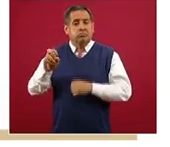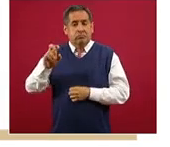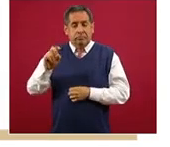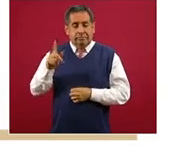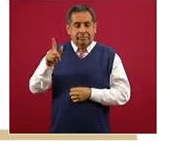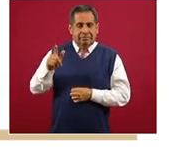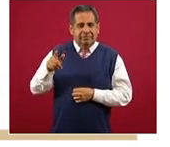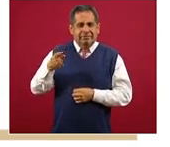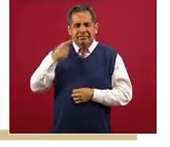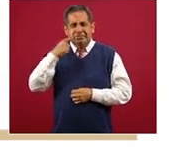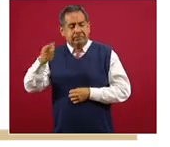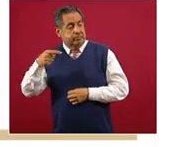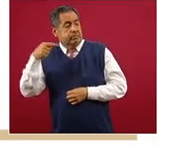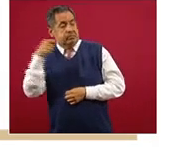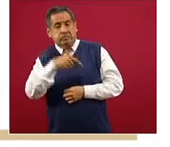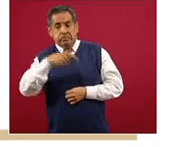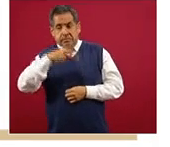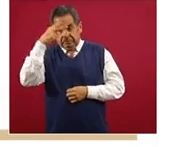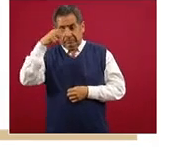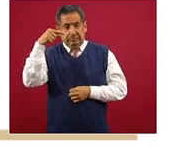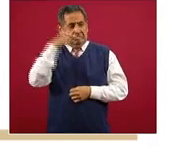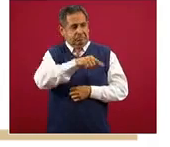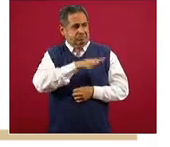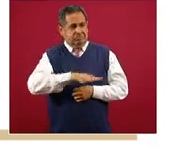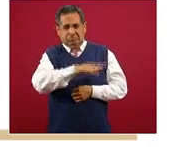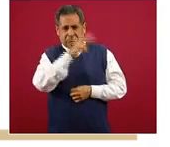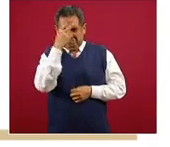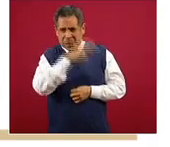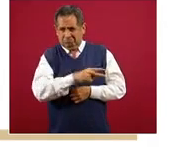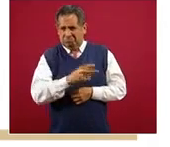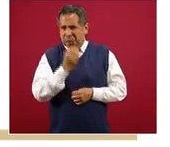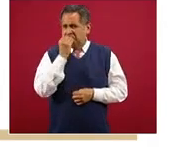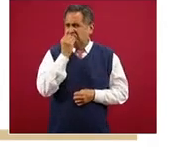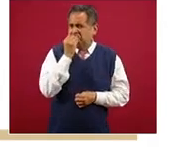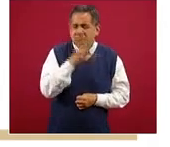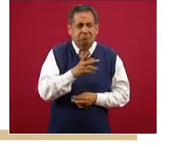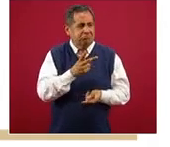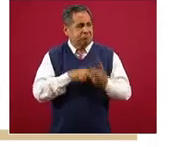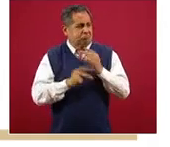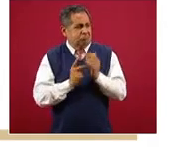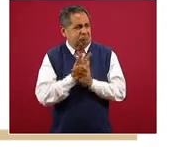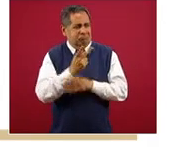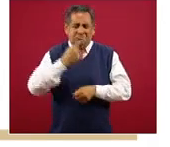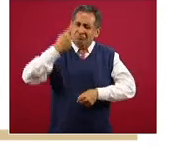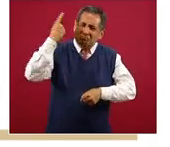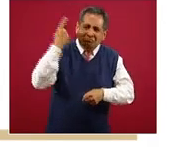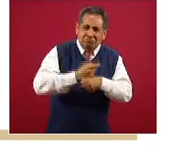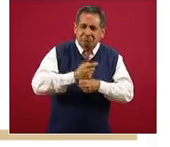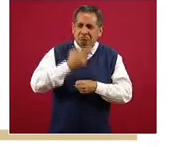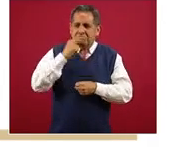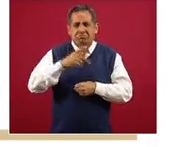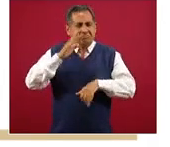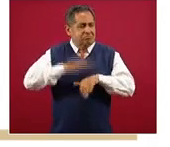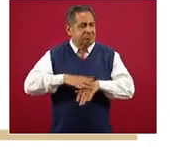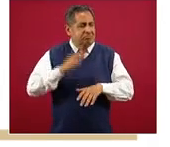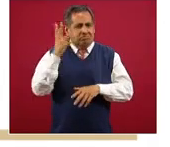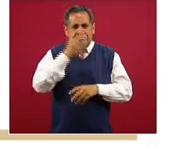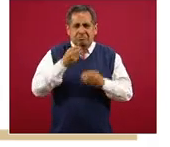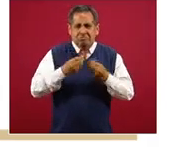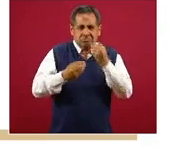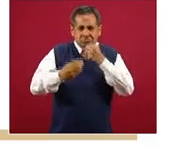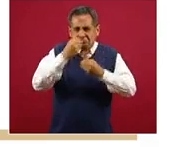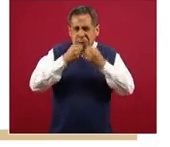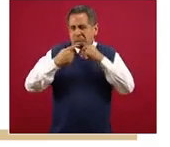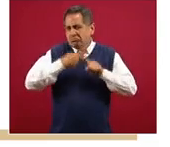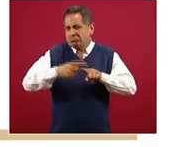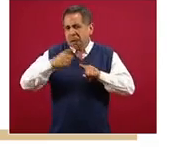Vavilov decía que nuestro país, nuestra región, era uno de los centros de origen más importantes en domesticación y mejoramiento continuo